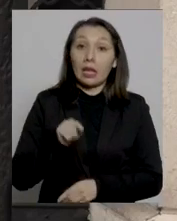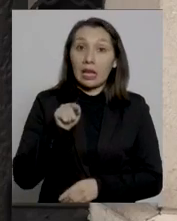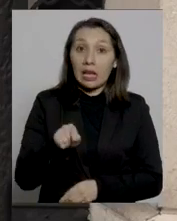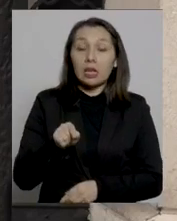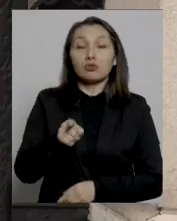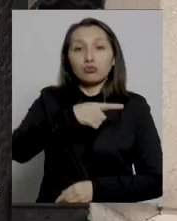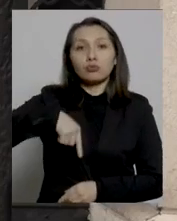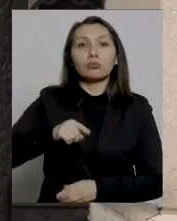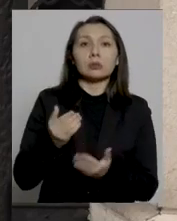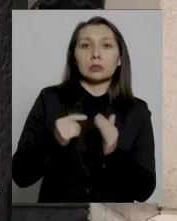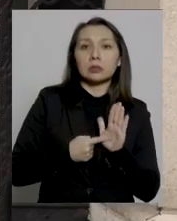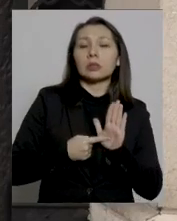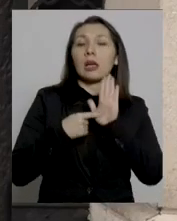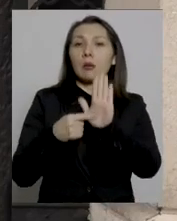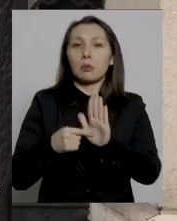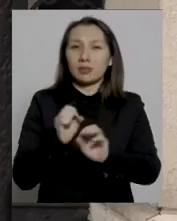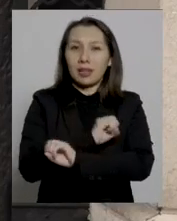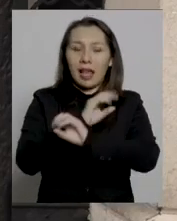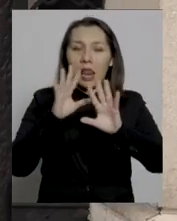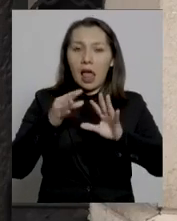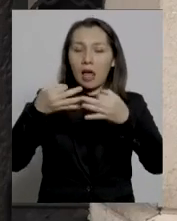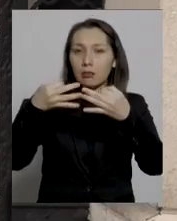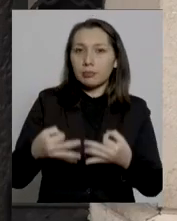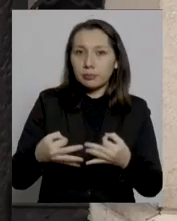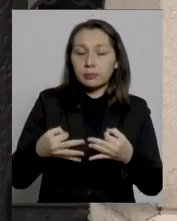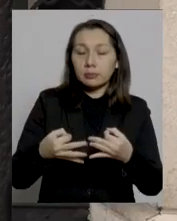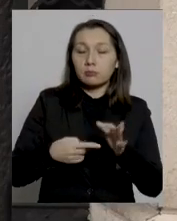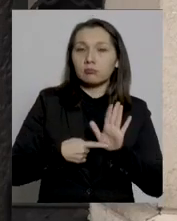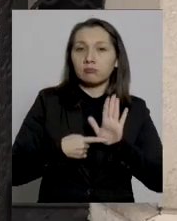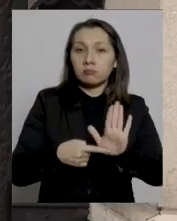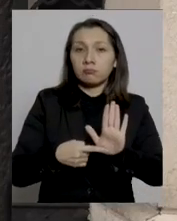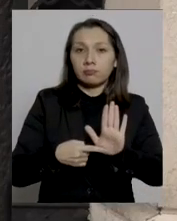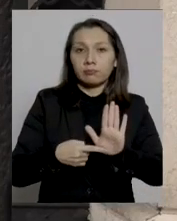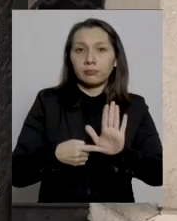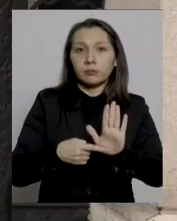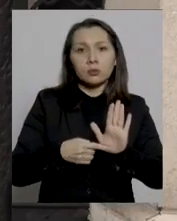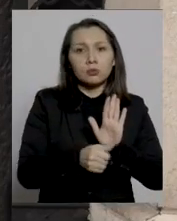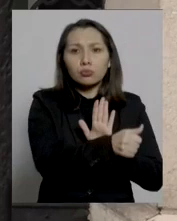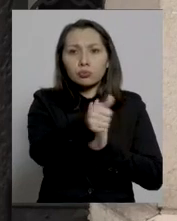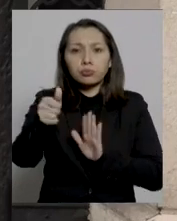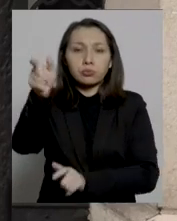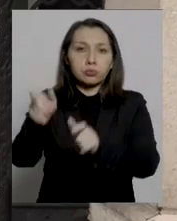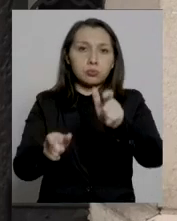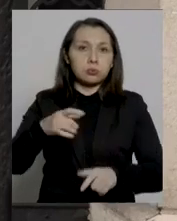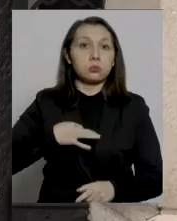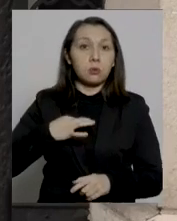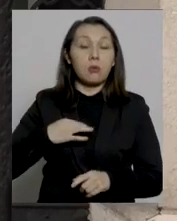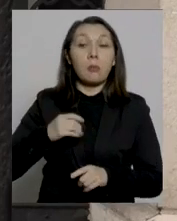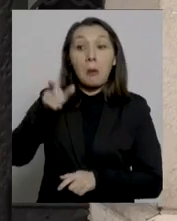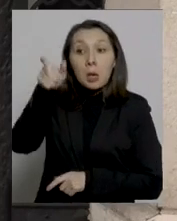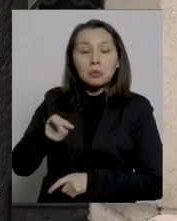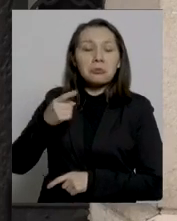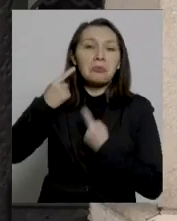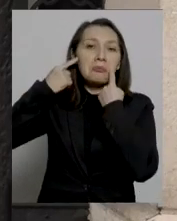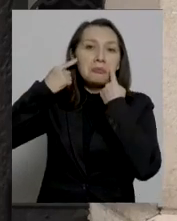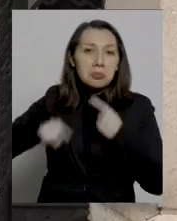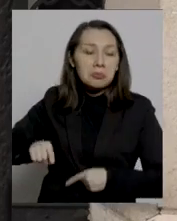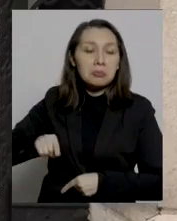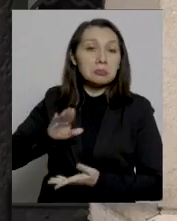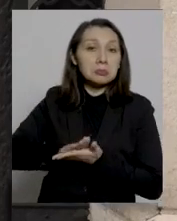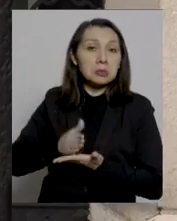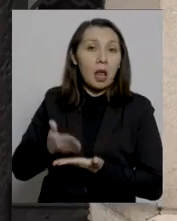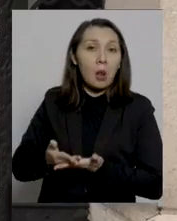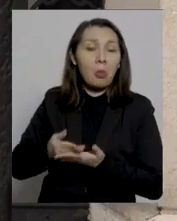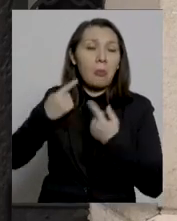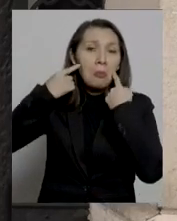nosotros esperamos dar una señal clara y concreta a toda la ciudadanía que quienes incumplan la norma sanitaria van a